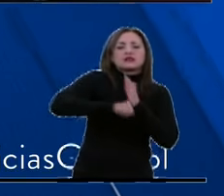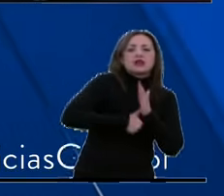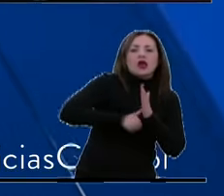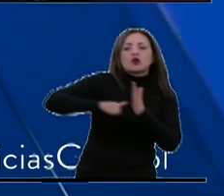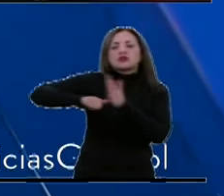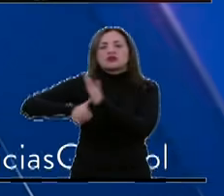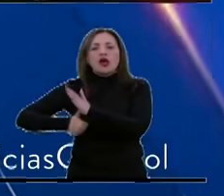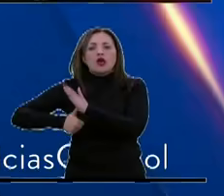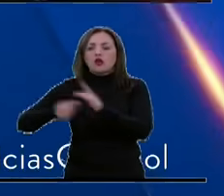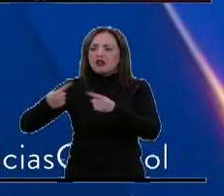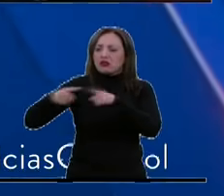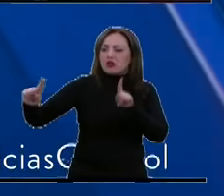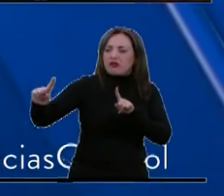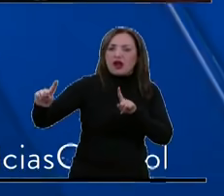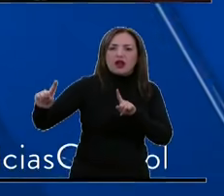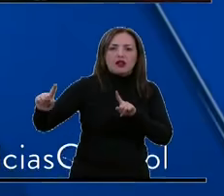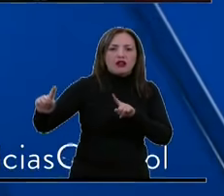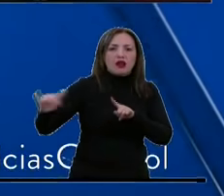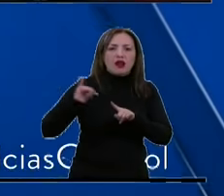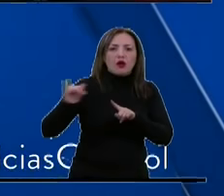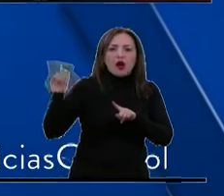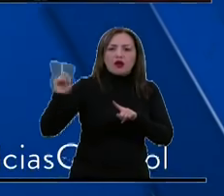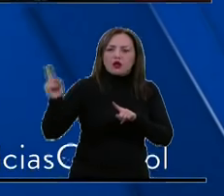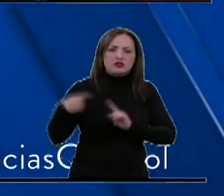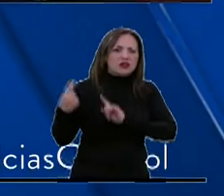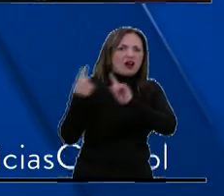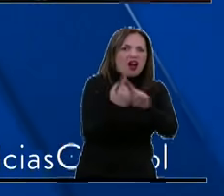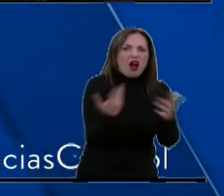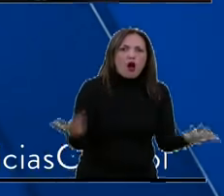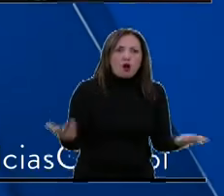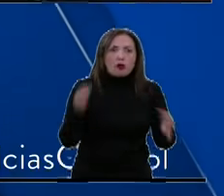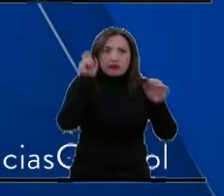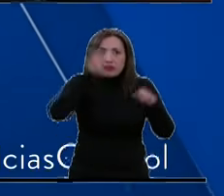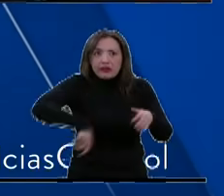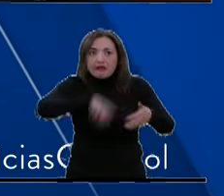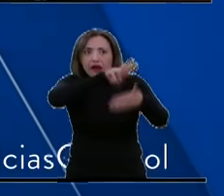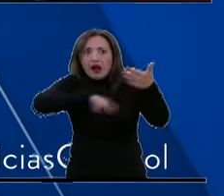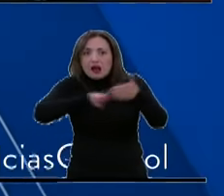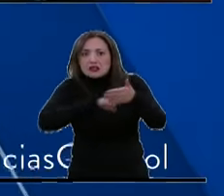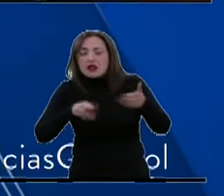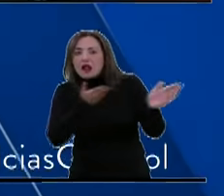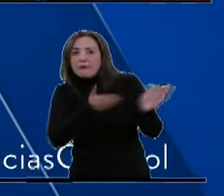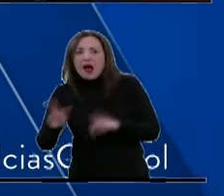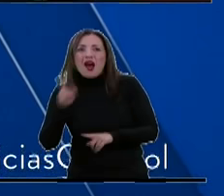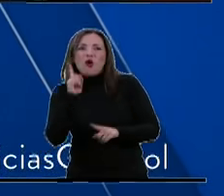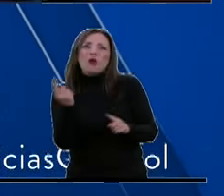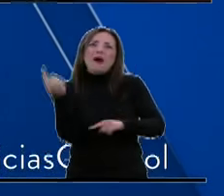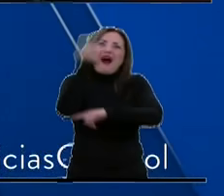de par e impar como hacían eso ya se tiene que cancelar ese plan